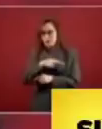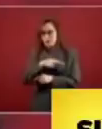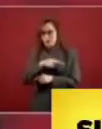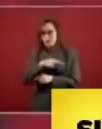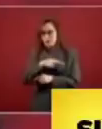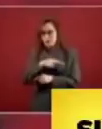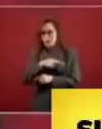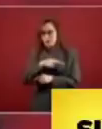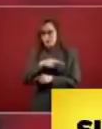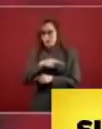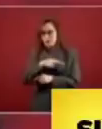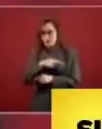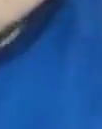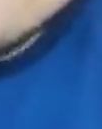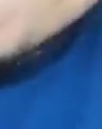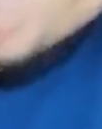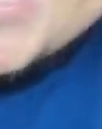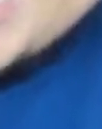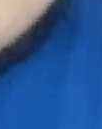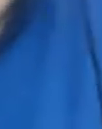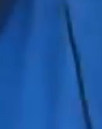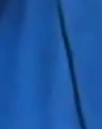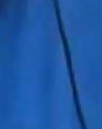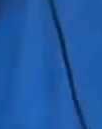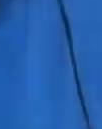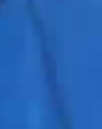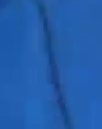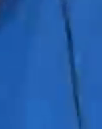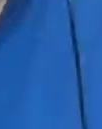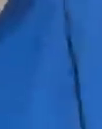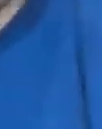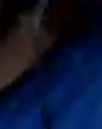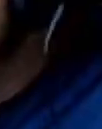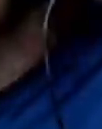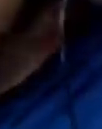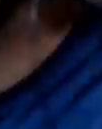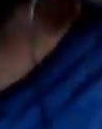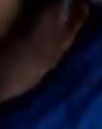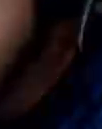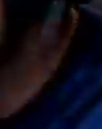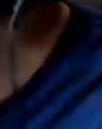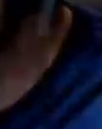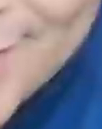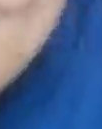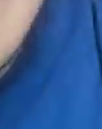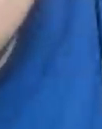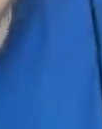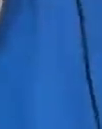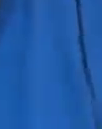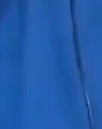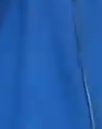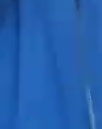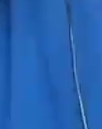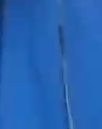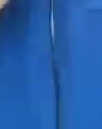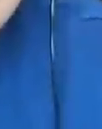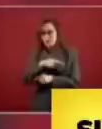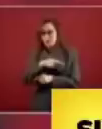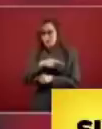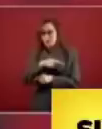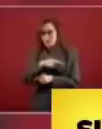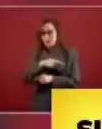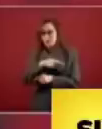a ver qué dice el doctor gatel en ninguna parte del mundo en ninguna parte del mundo es un virus nuevo